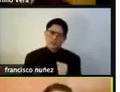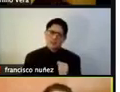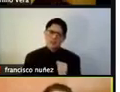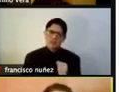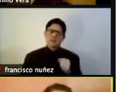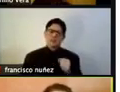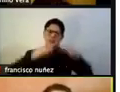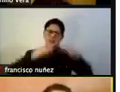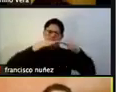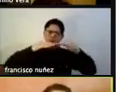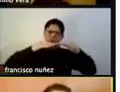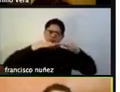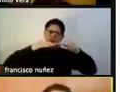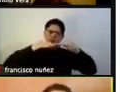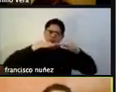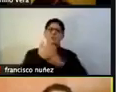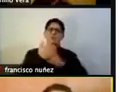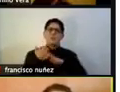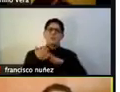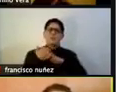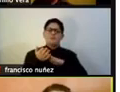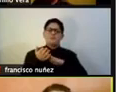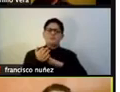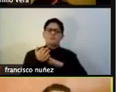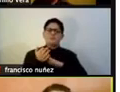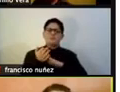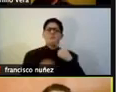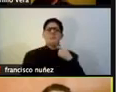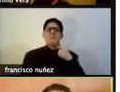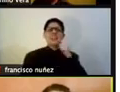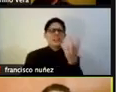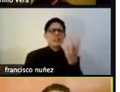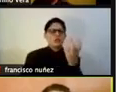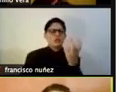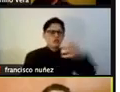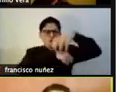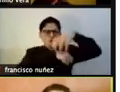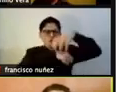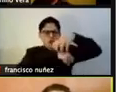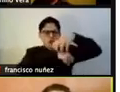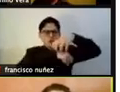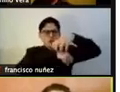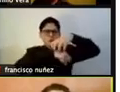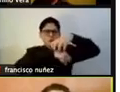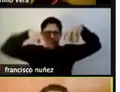tipo de roca podríamos encontrar en la zona de subducción?